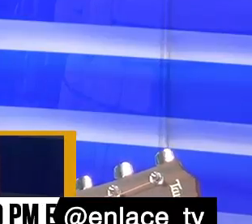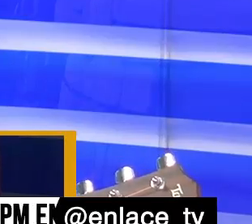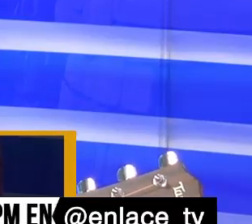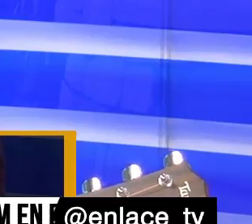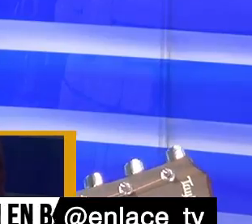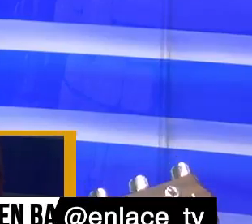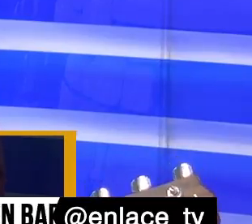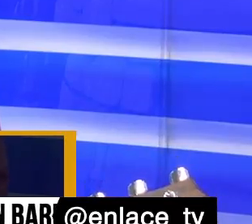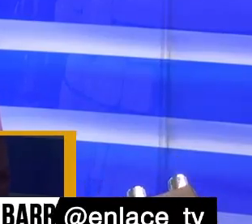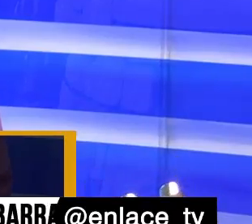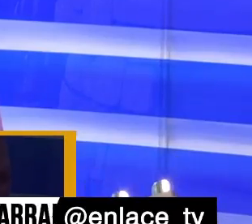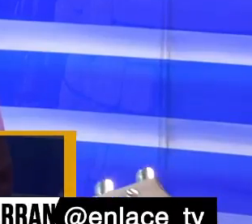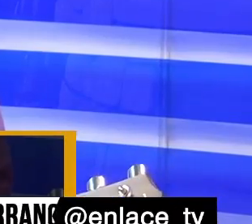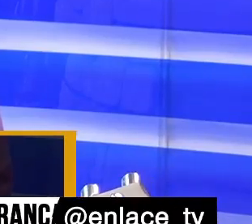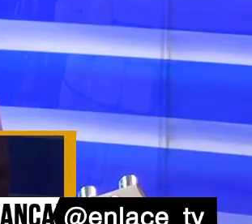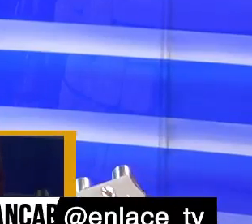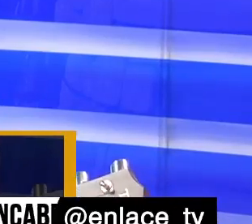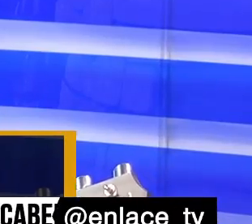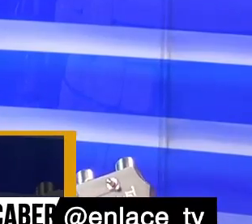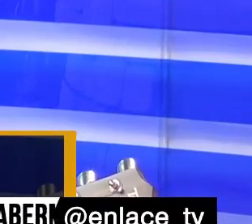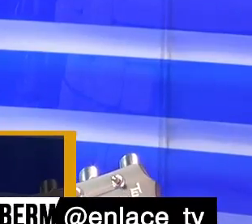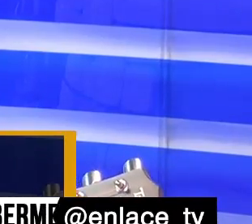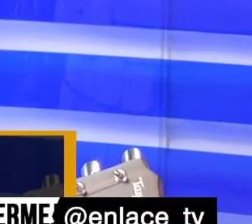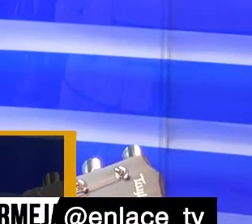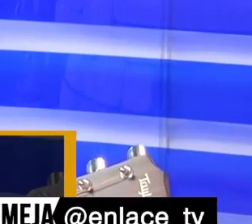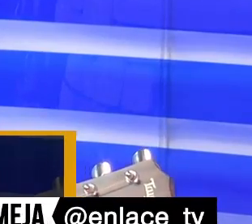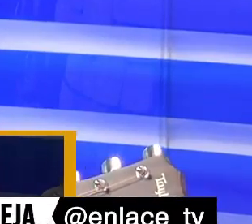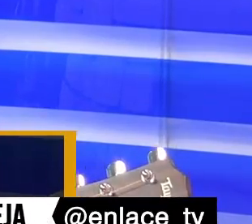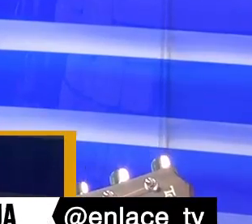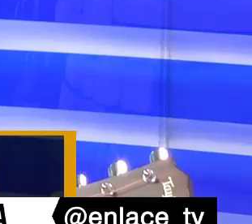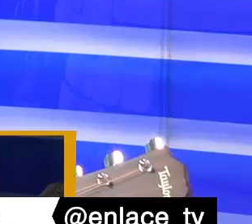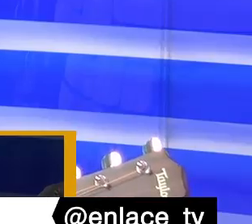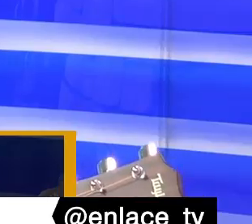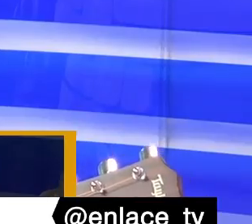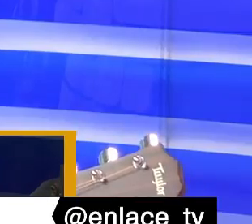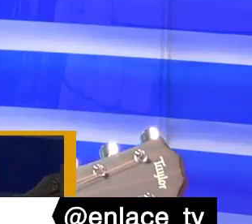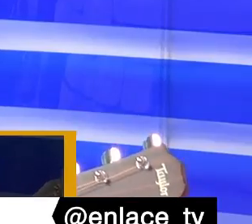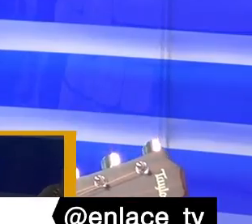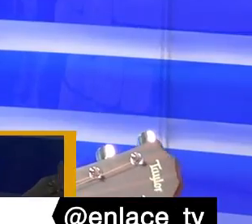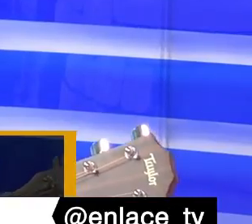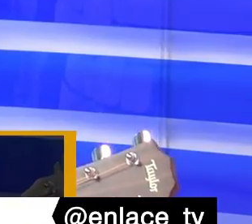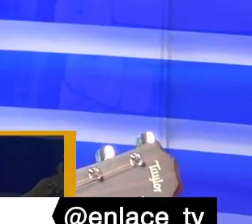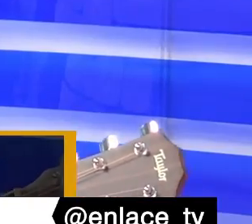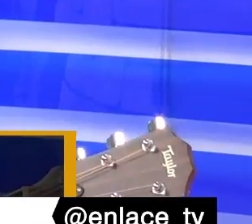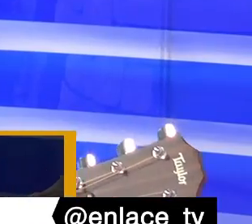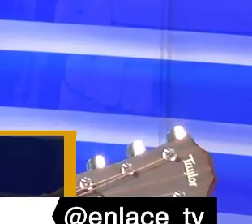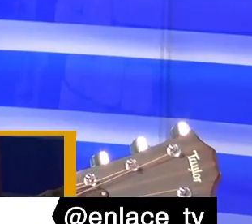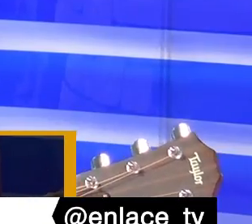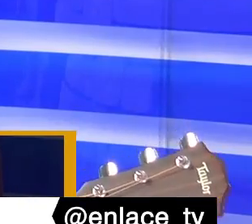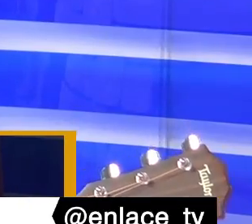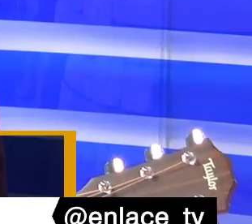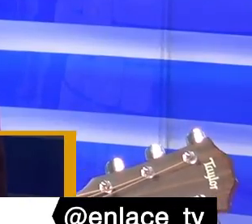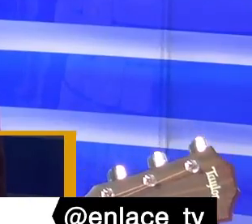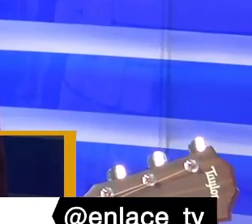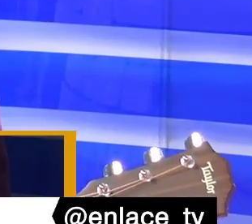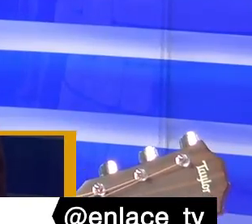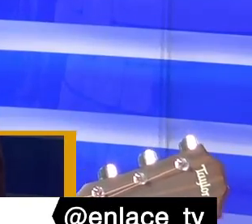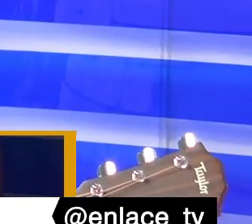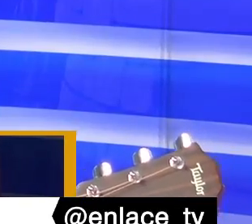conmigo. Yo quiero todo de ti. Cada vez que tú bailas